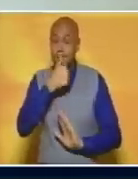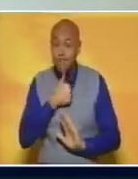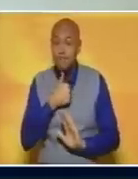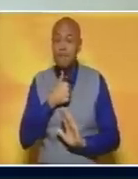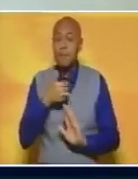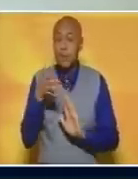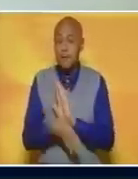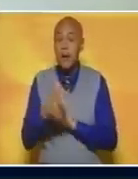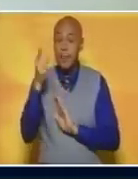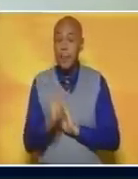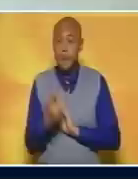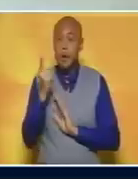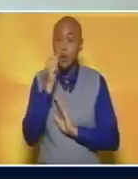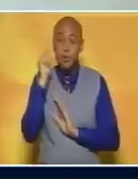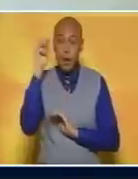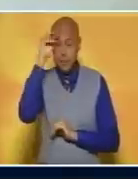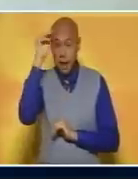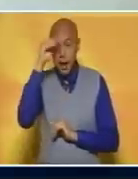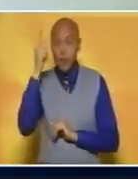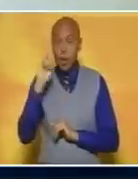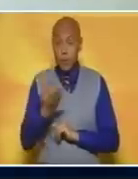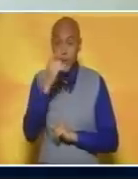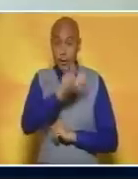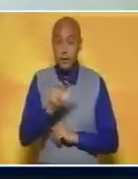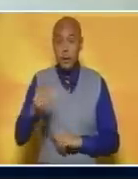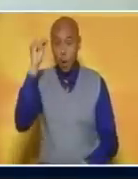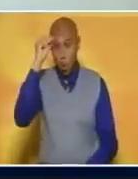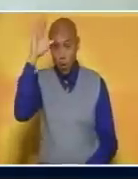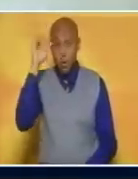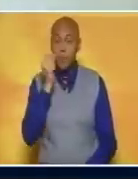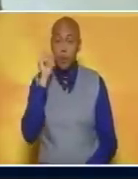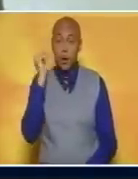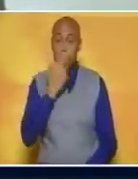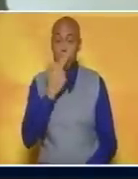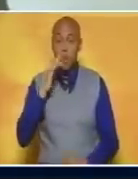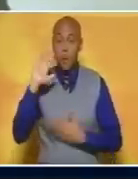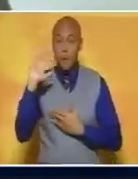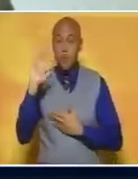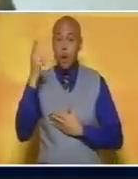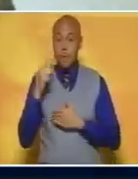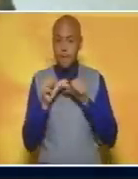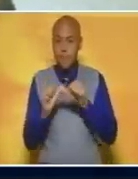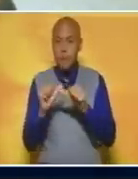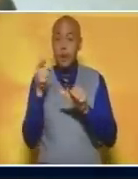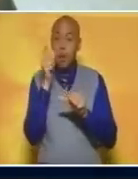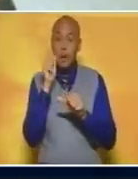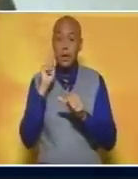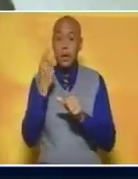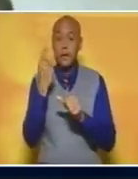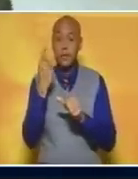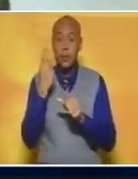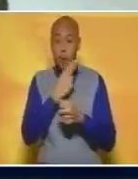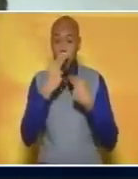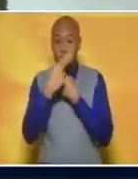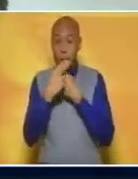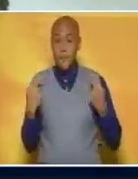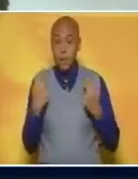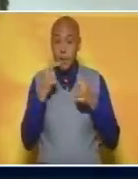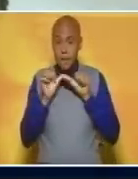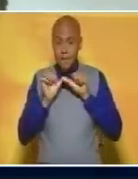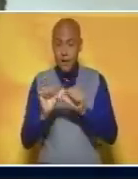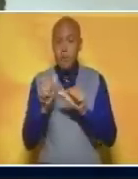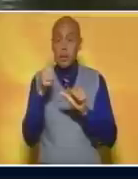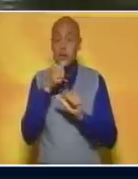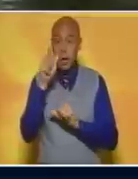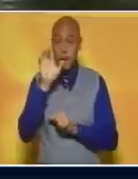necesario que haya unos maestros con conciencia, comprometidos, firmes, comprometidos con su patria y comprometidos con